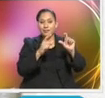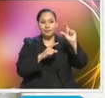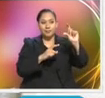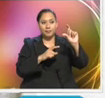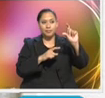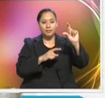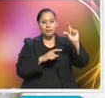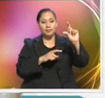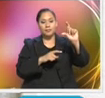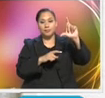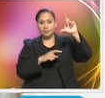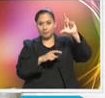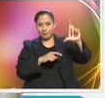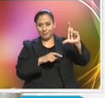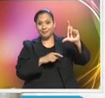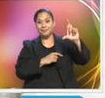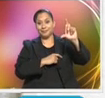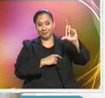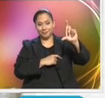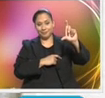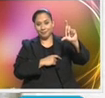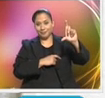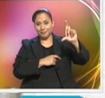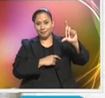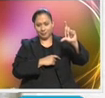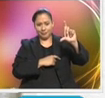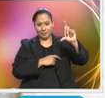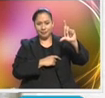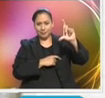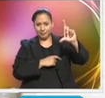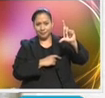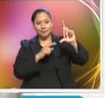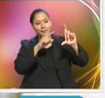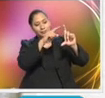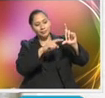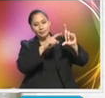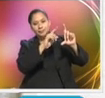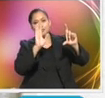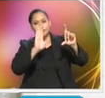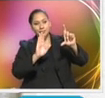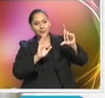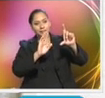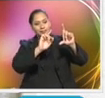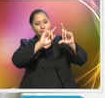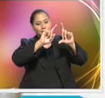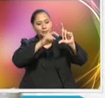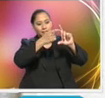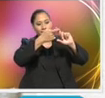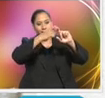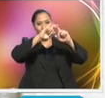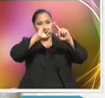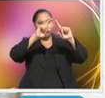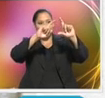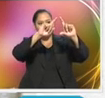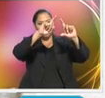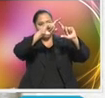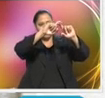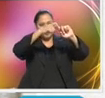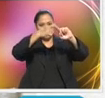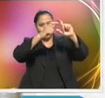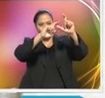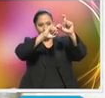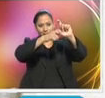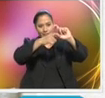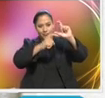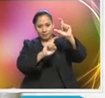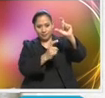palabras son muy grandes. Entonces, en cierta medida se ve como que se enreda un renglón con el otro, ¿no? Así es, hasta parece